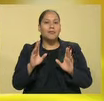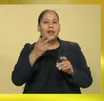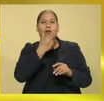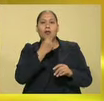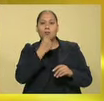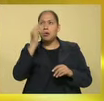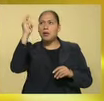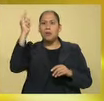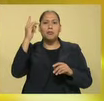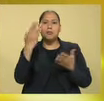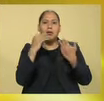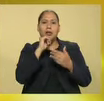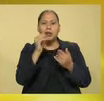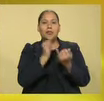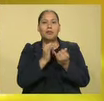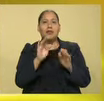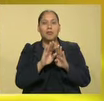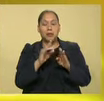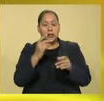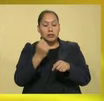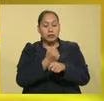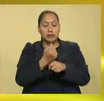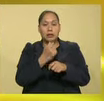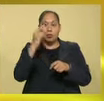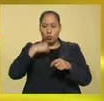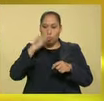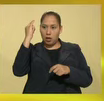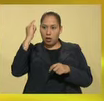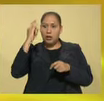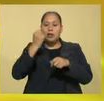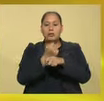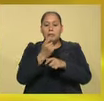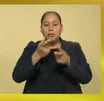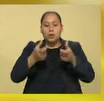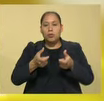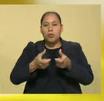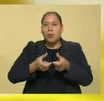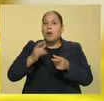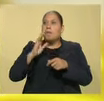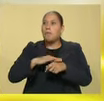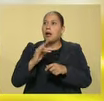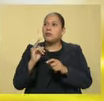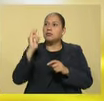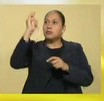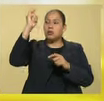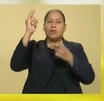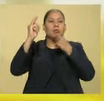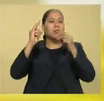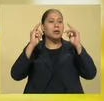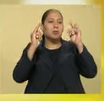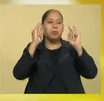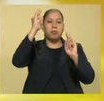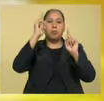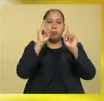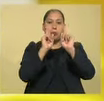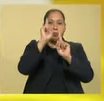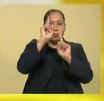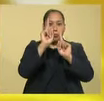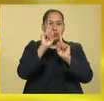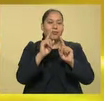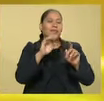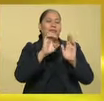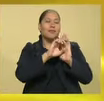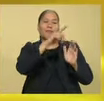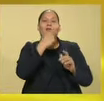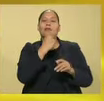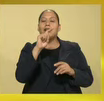no son tan altos. Entonces, si te pones unos taconzotes, pues si los sacan de las chaparritas, tienen esa libertad. Bueno, pero si tu chaparrito es como Tom Cruise, con mucho gusto. ¡Ay, pero no